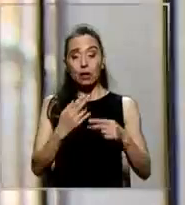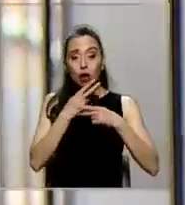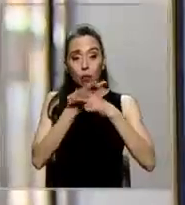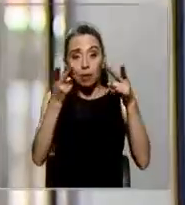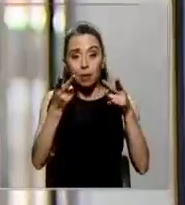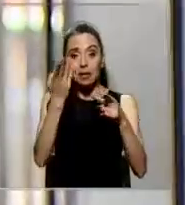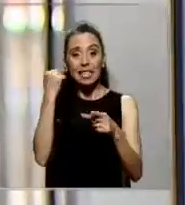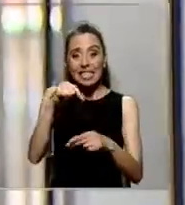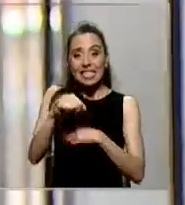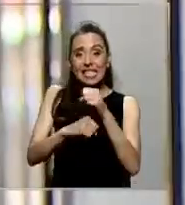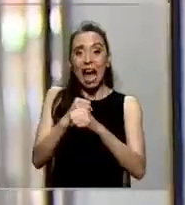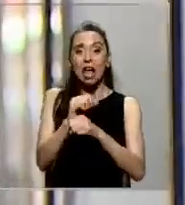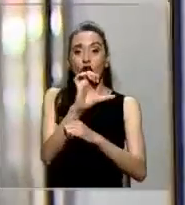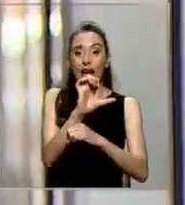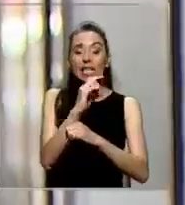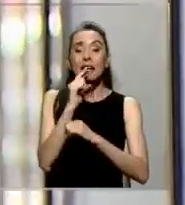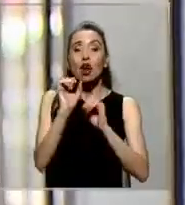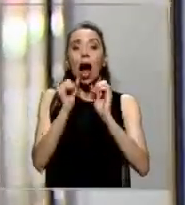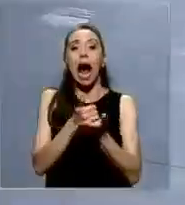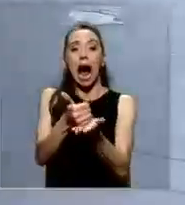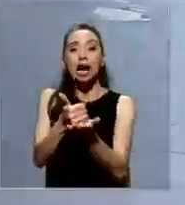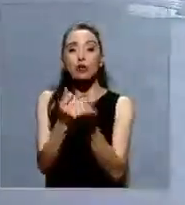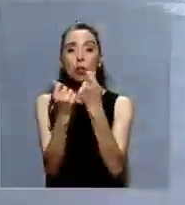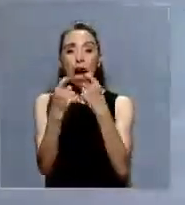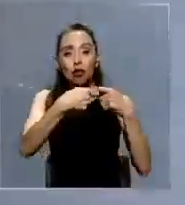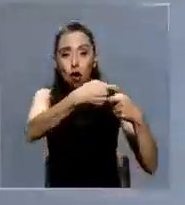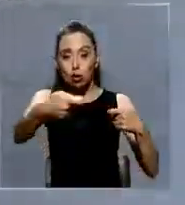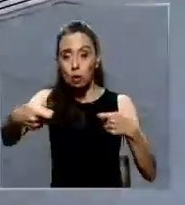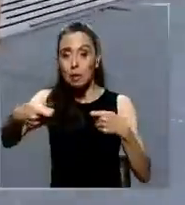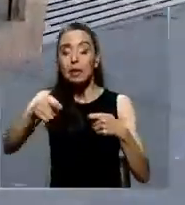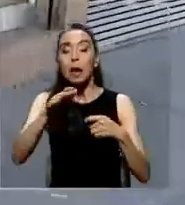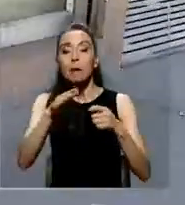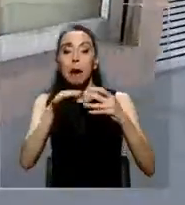a principio de año sean aprobadas a más tardar a mediados